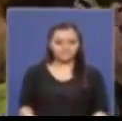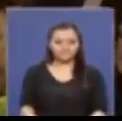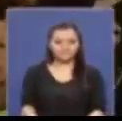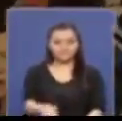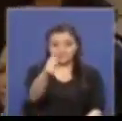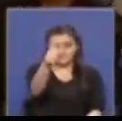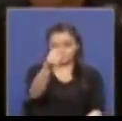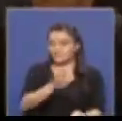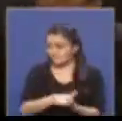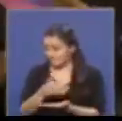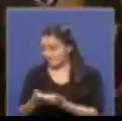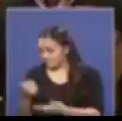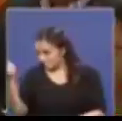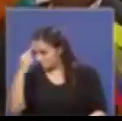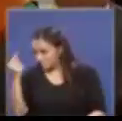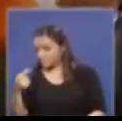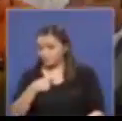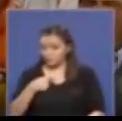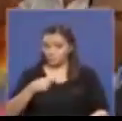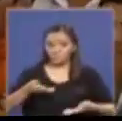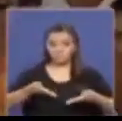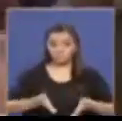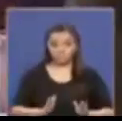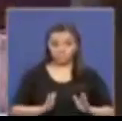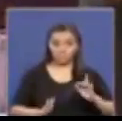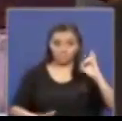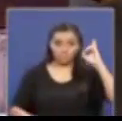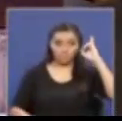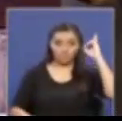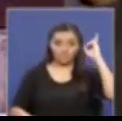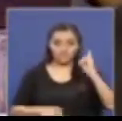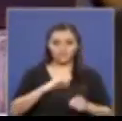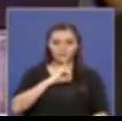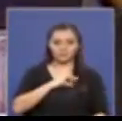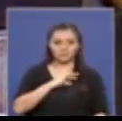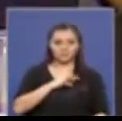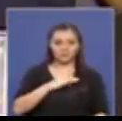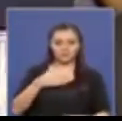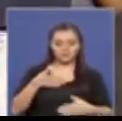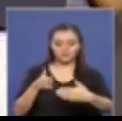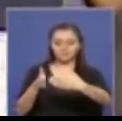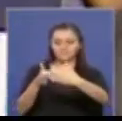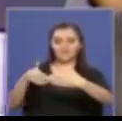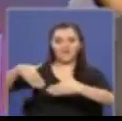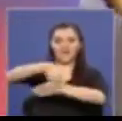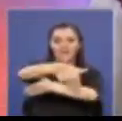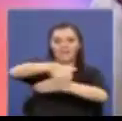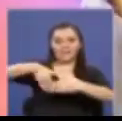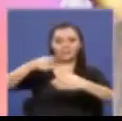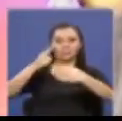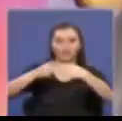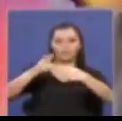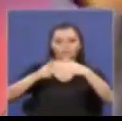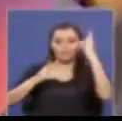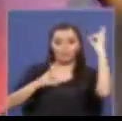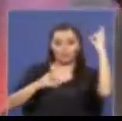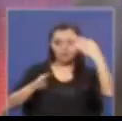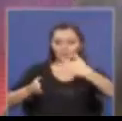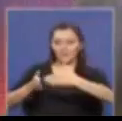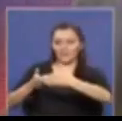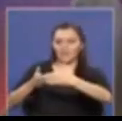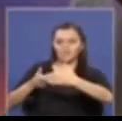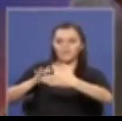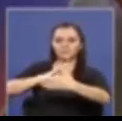Chévere, Machi, sí sabe que yo nací en Bolivia y Chile, en Guayaquil. Ahí vivían mis padres cuando yo nací. Nací en